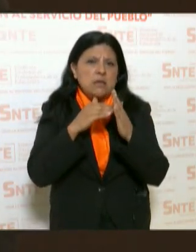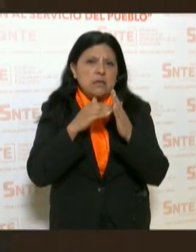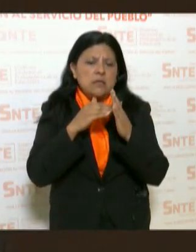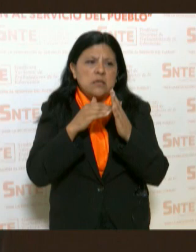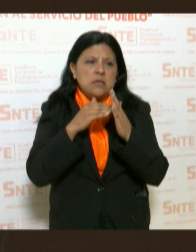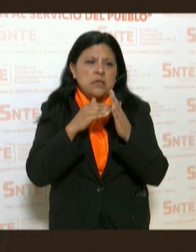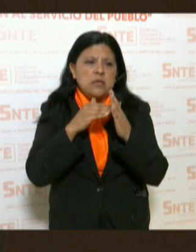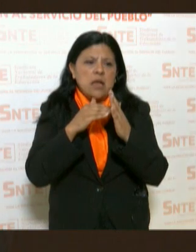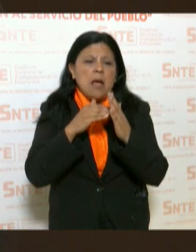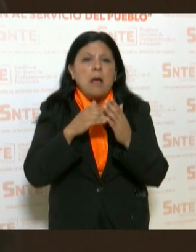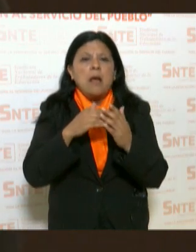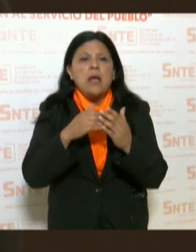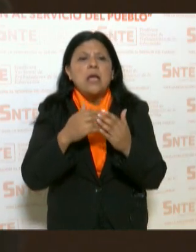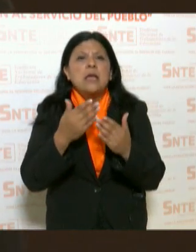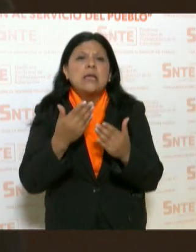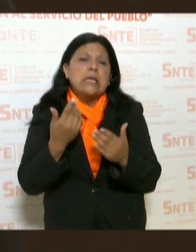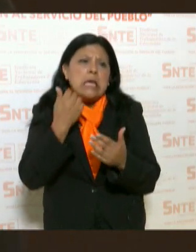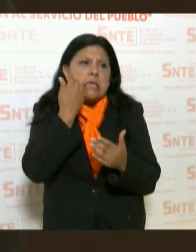solicitudes de ingresos,